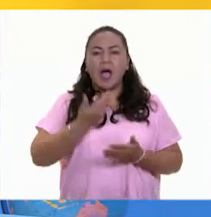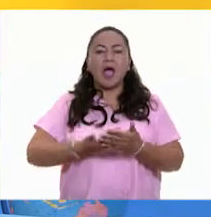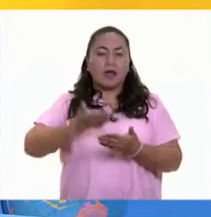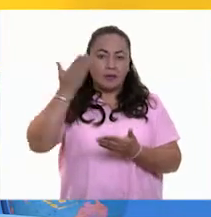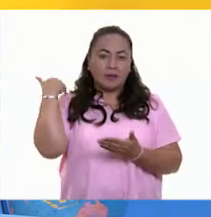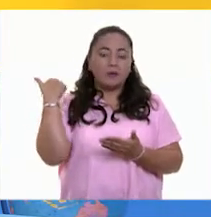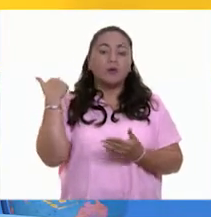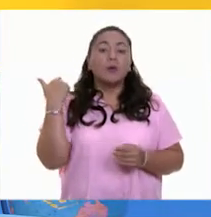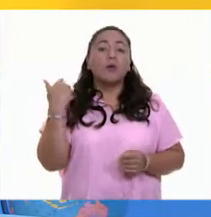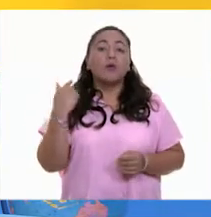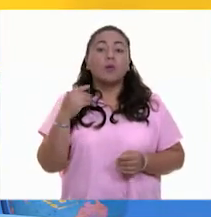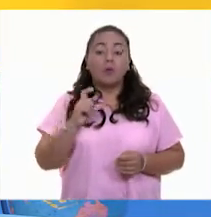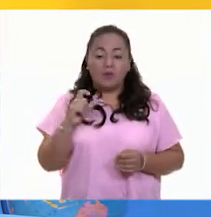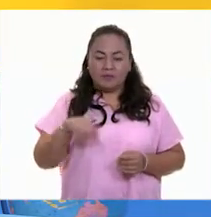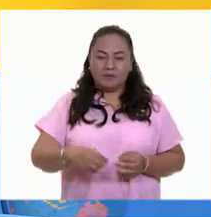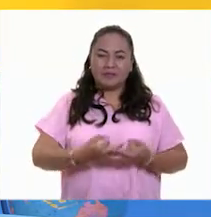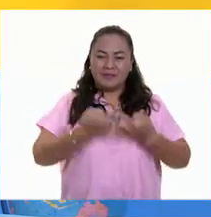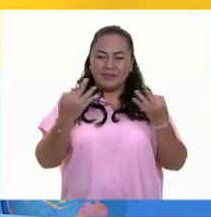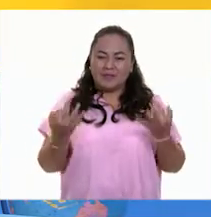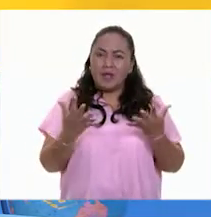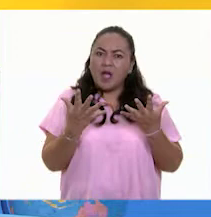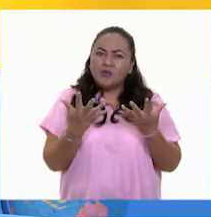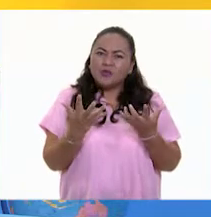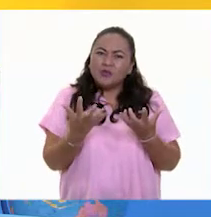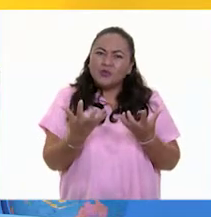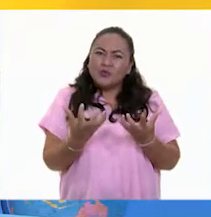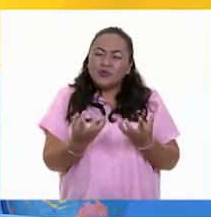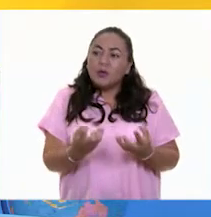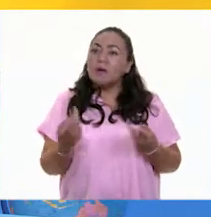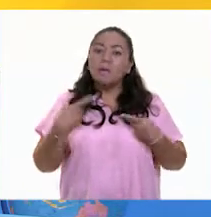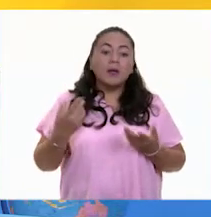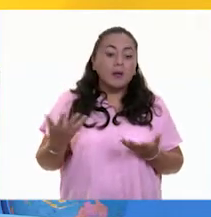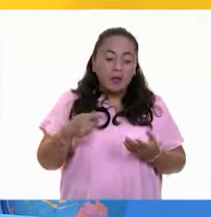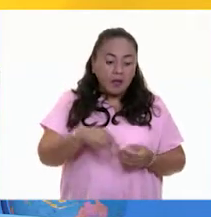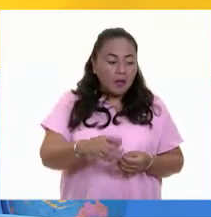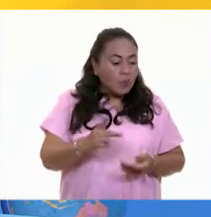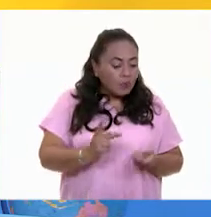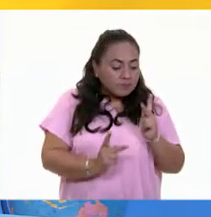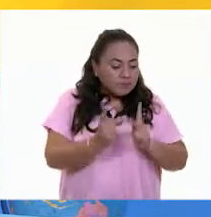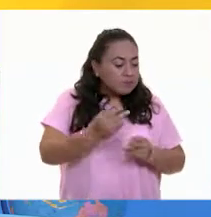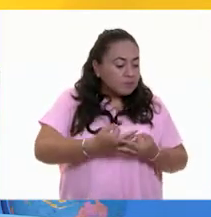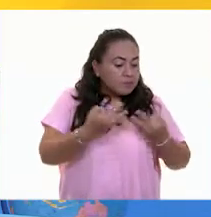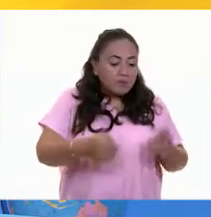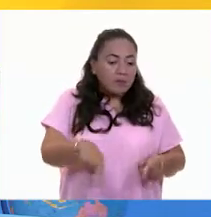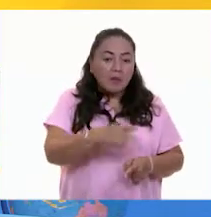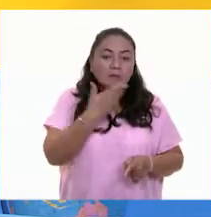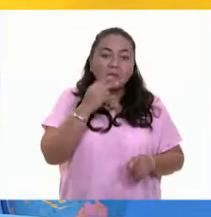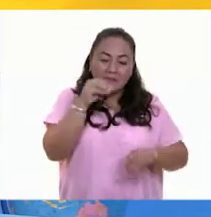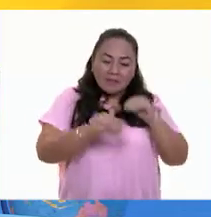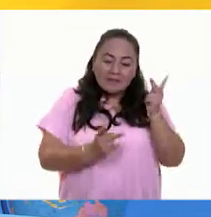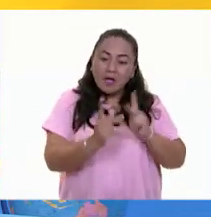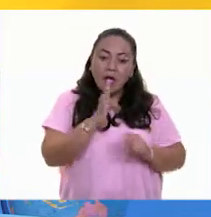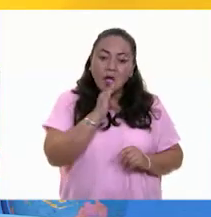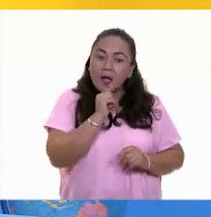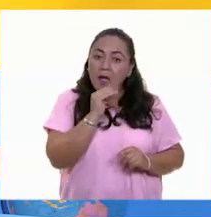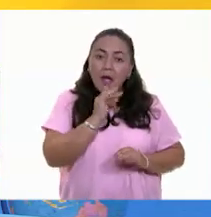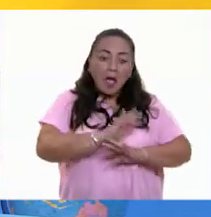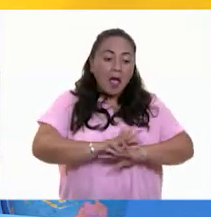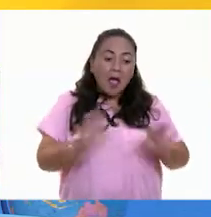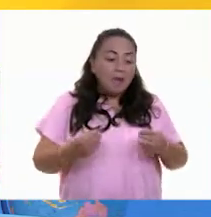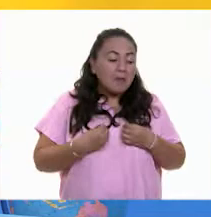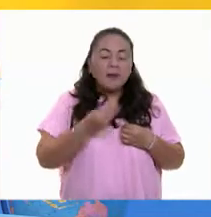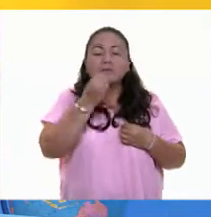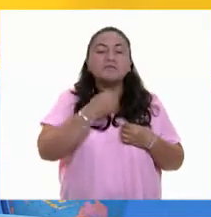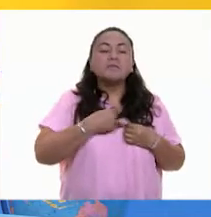anteriormente que cuando el suelo se desertifica, la gente tiene que irse a otro lugar porque la tierra ya no sirve para cultivar o para poder